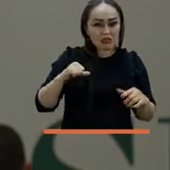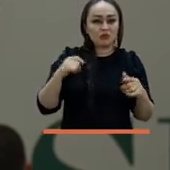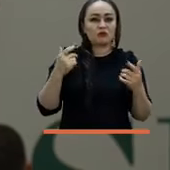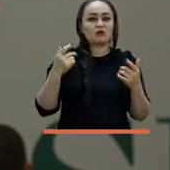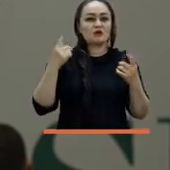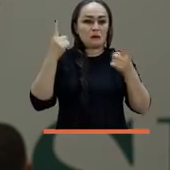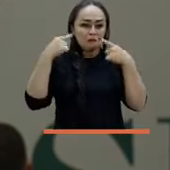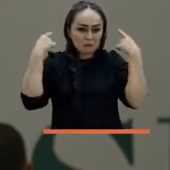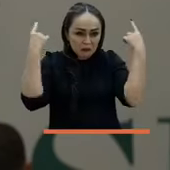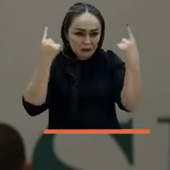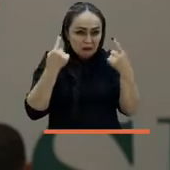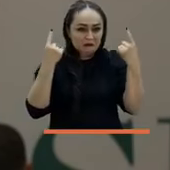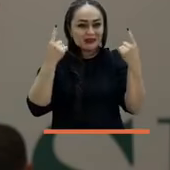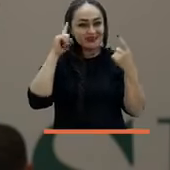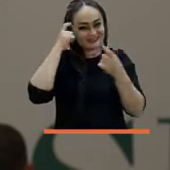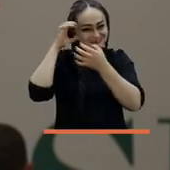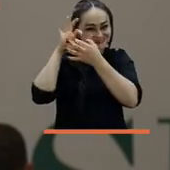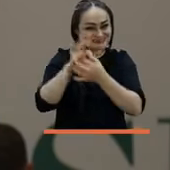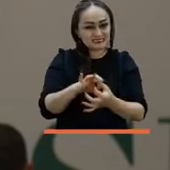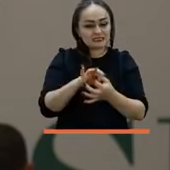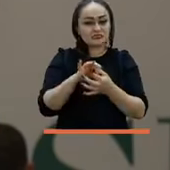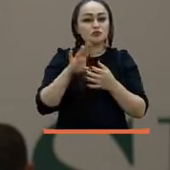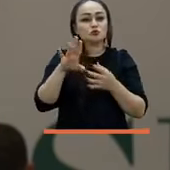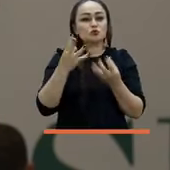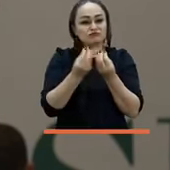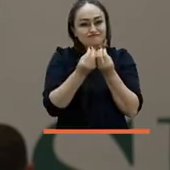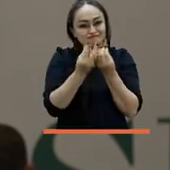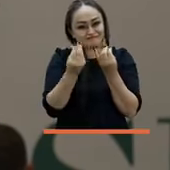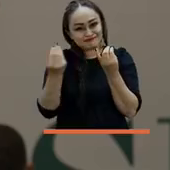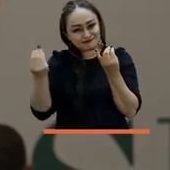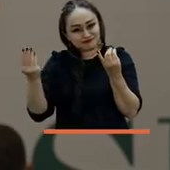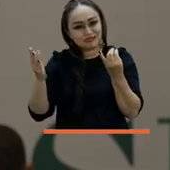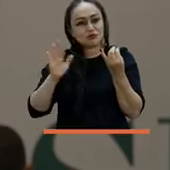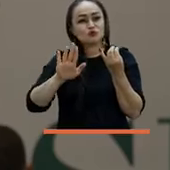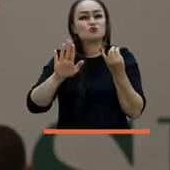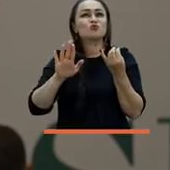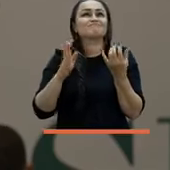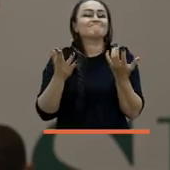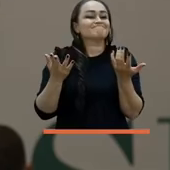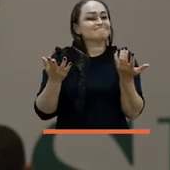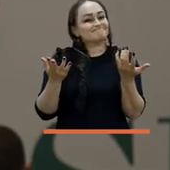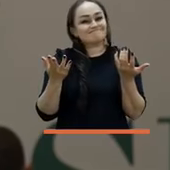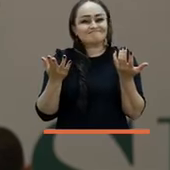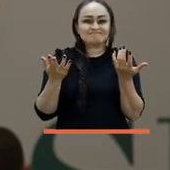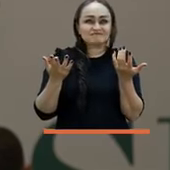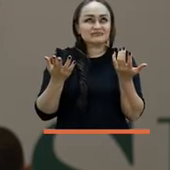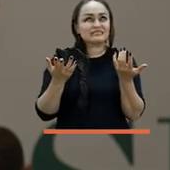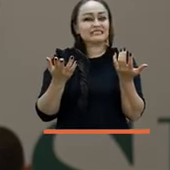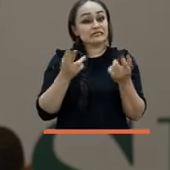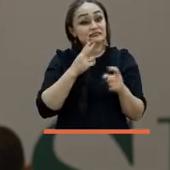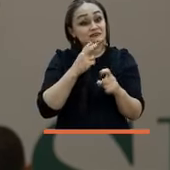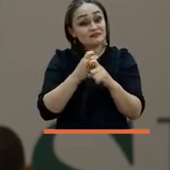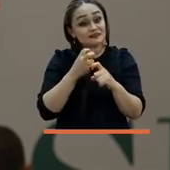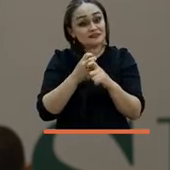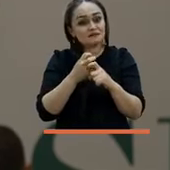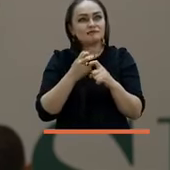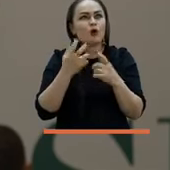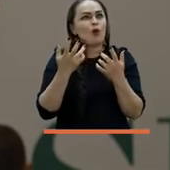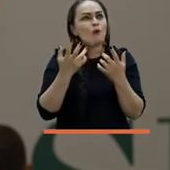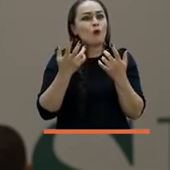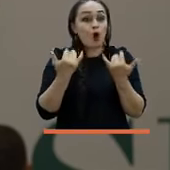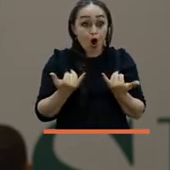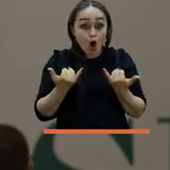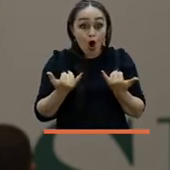de las comunidades étnicas en el país no en medio de toda esta conversación